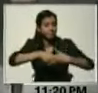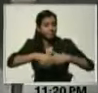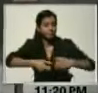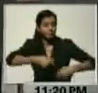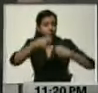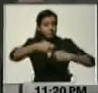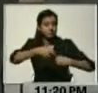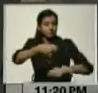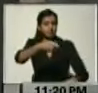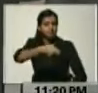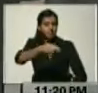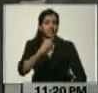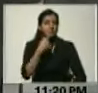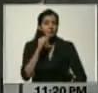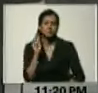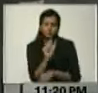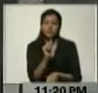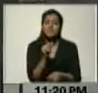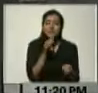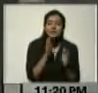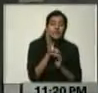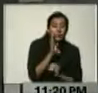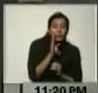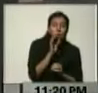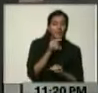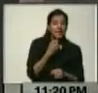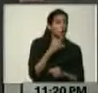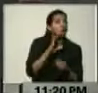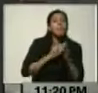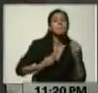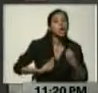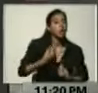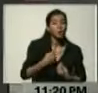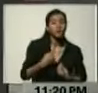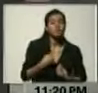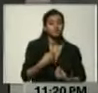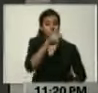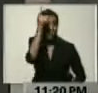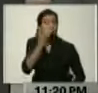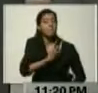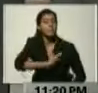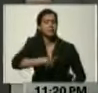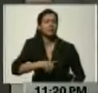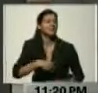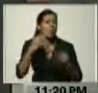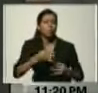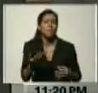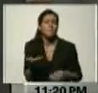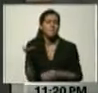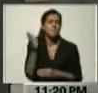Ahí le está diciendo el papá: no te preocupes, Uribe, que cuando sea presidente tendrá más muertos que tú.